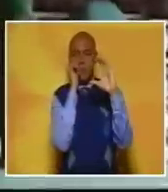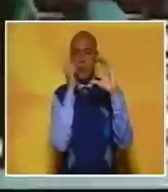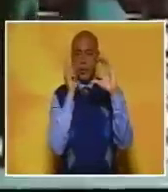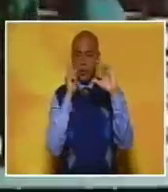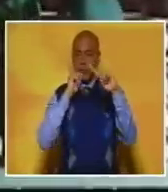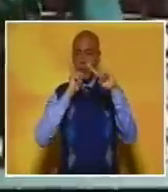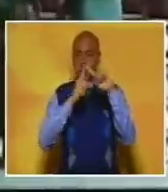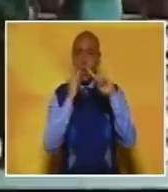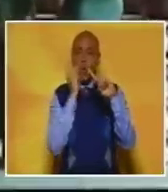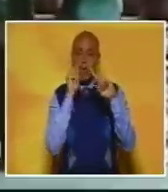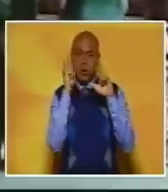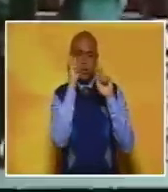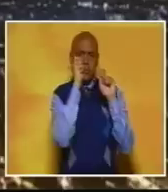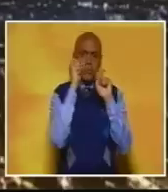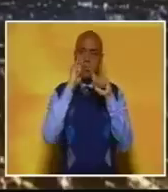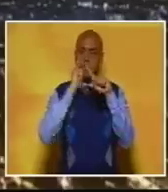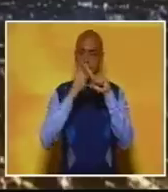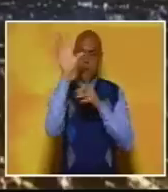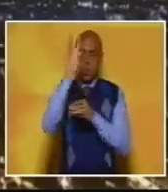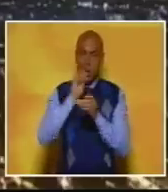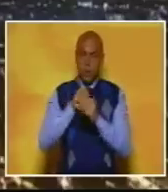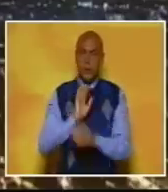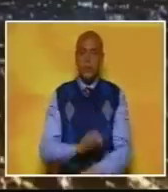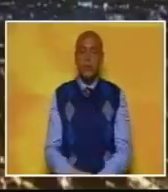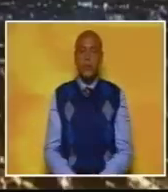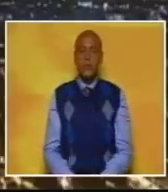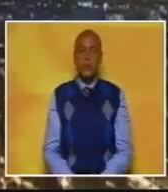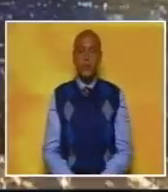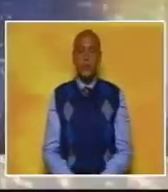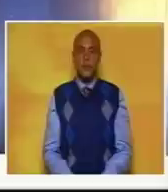de cientos de espectadores.